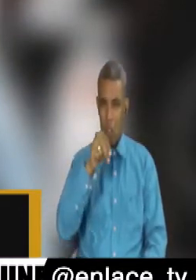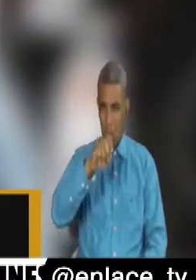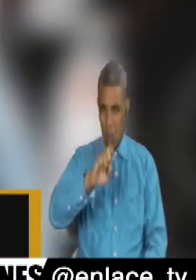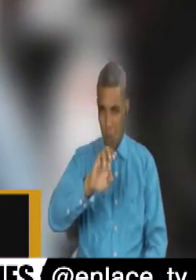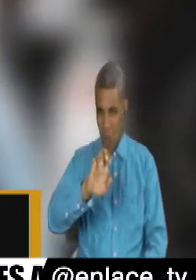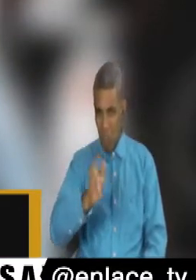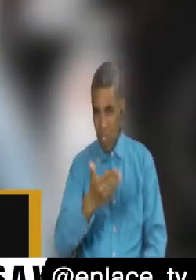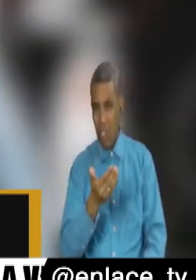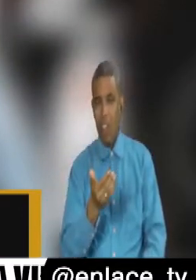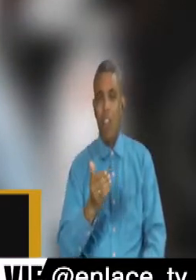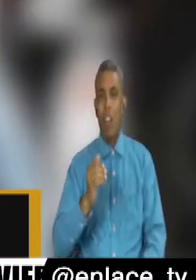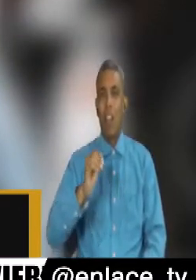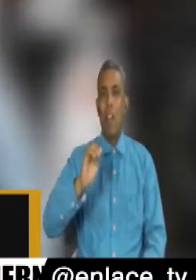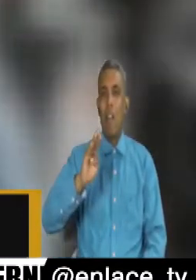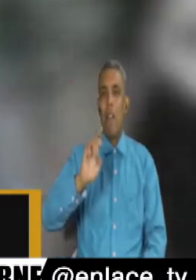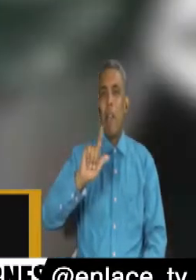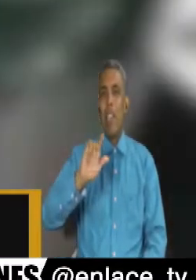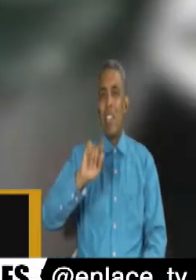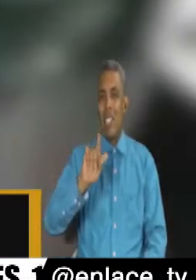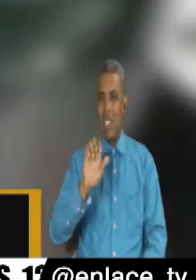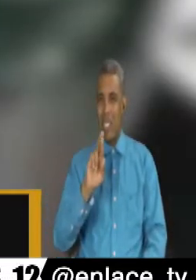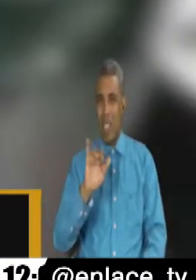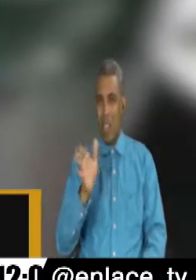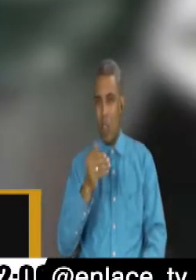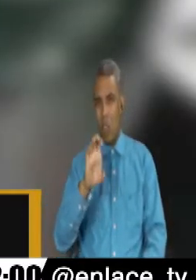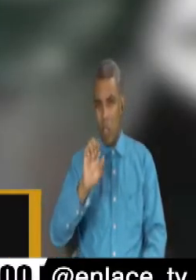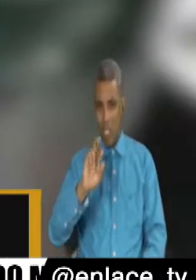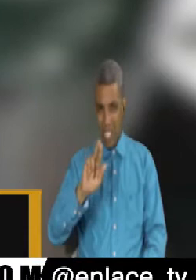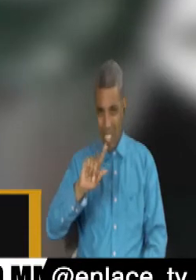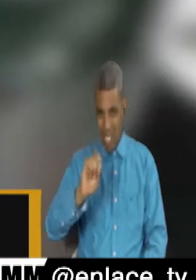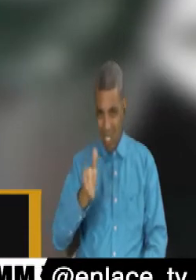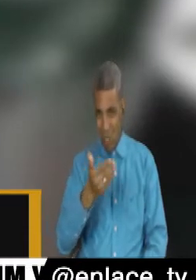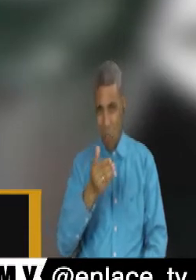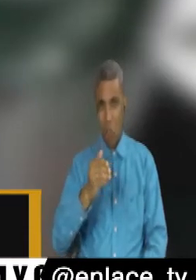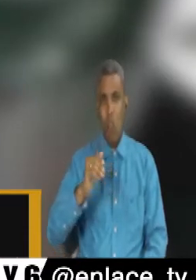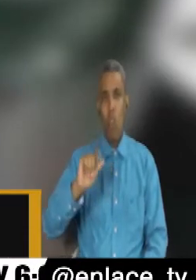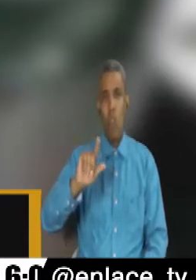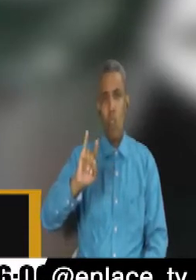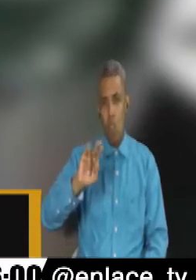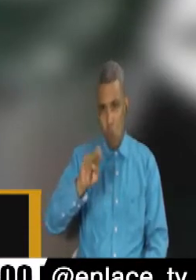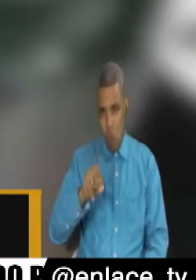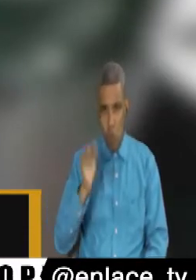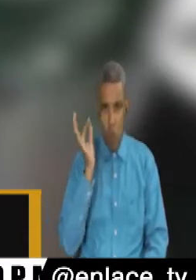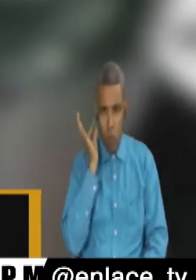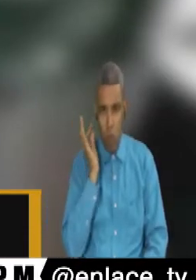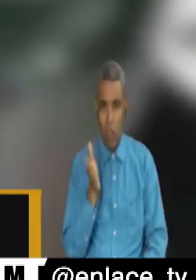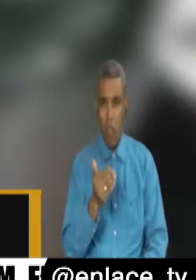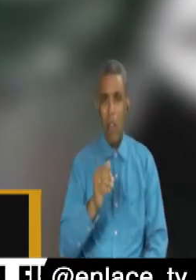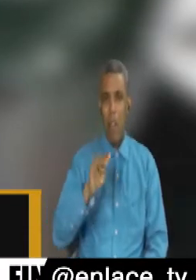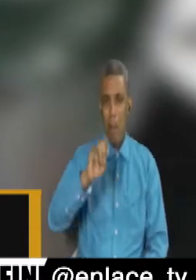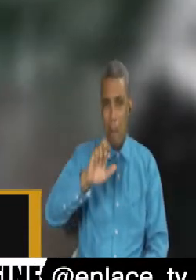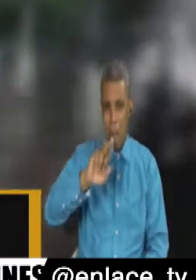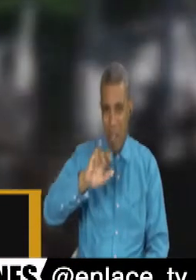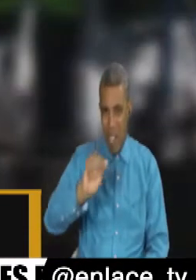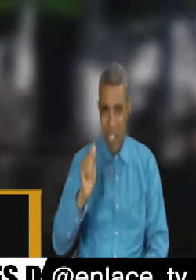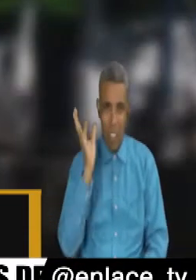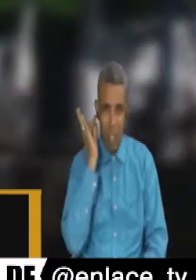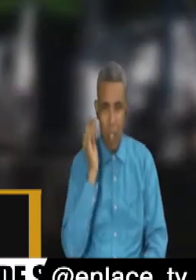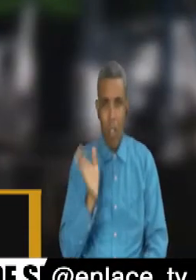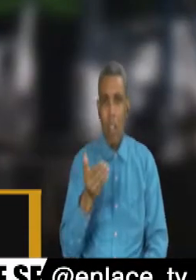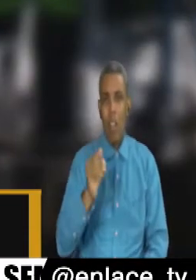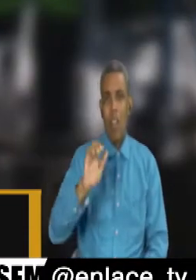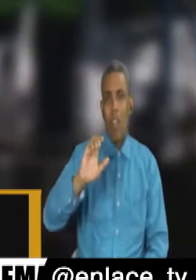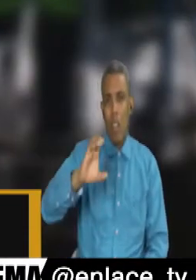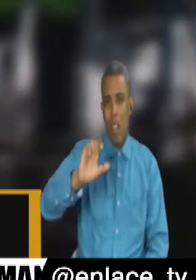Muñoz González, Belisario Cardona, Carlos Julio Jaimes, Luz Mercedes Mantilla, María Nidia Gómez, Claudia